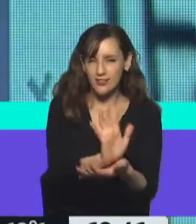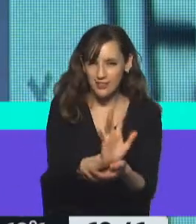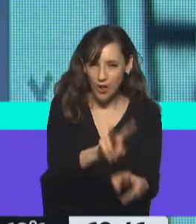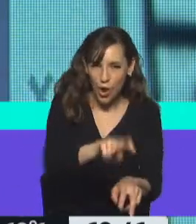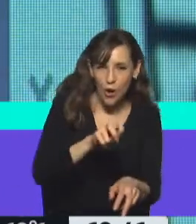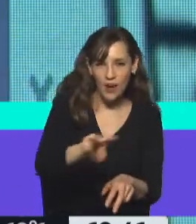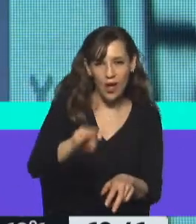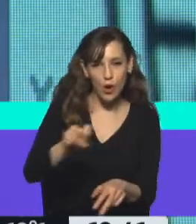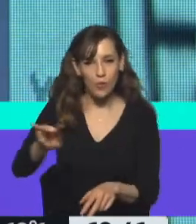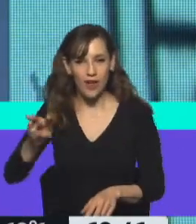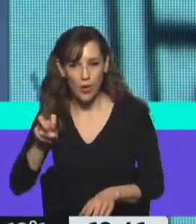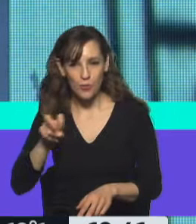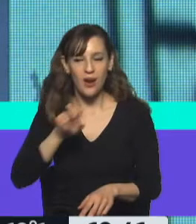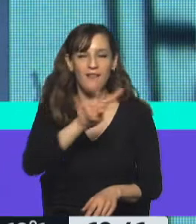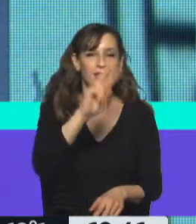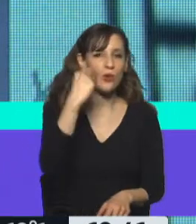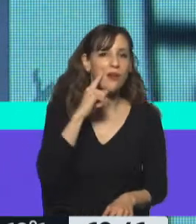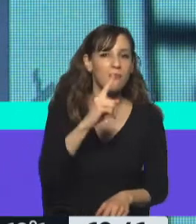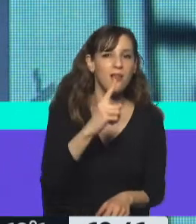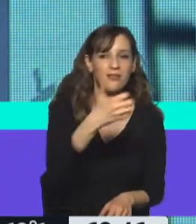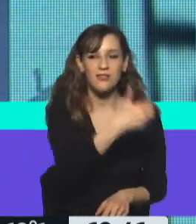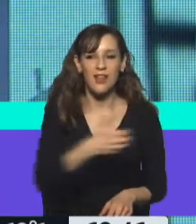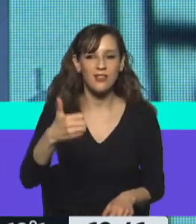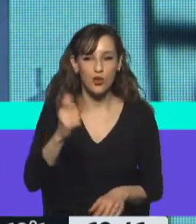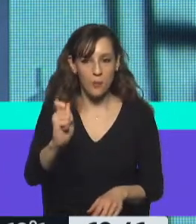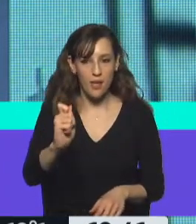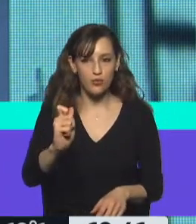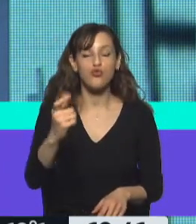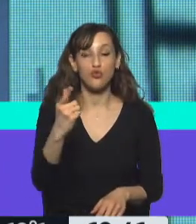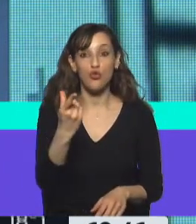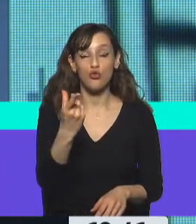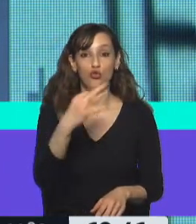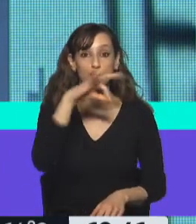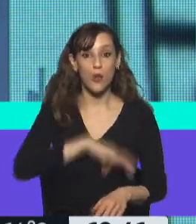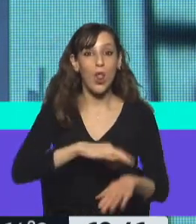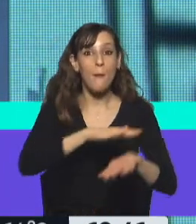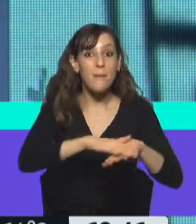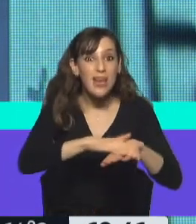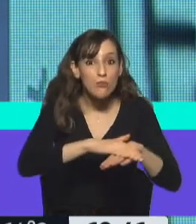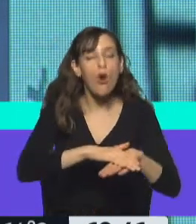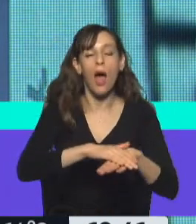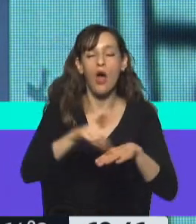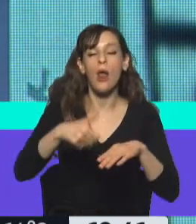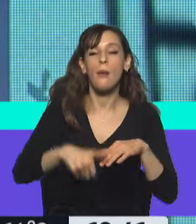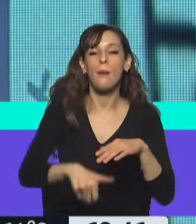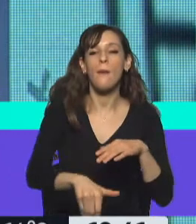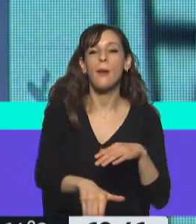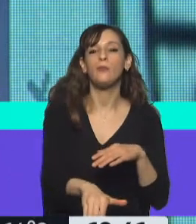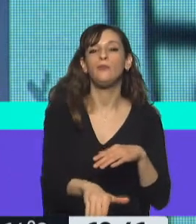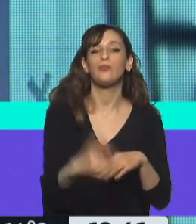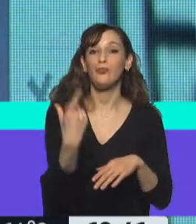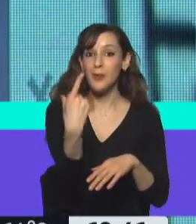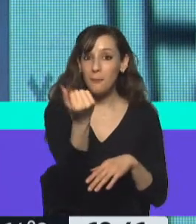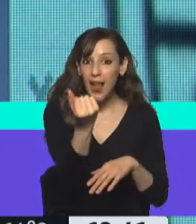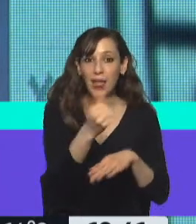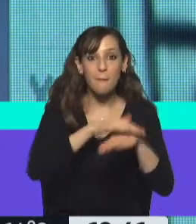a 29 mil 600 pesos aproximadamente corre el salario mínimo bueno a esa meta es decir ese ese monto